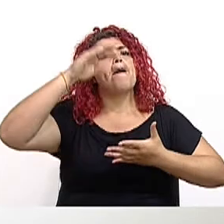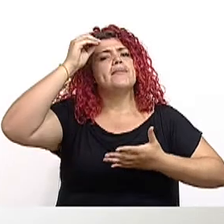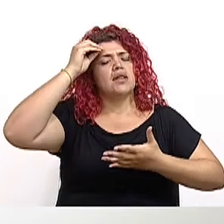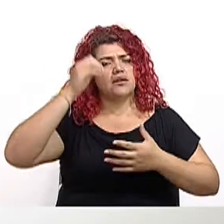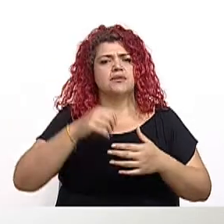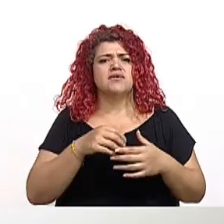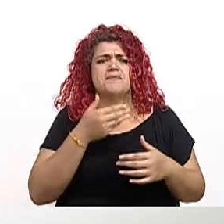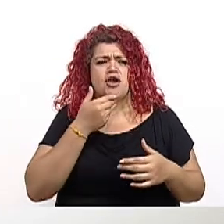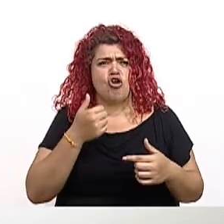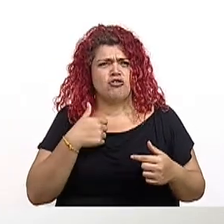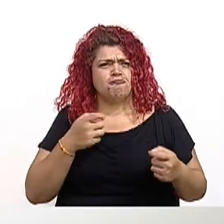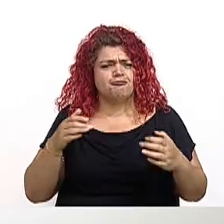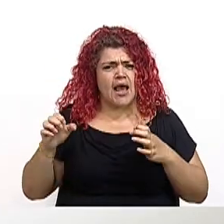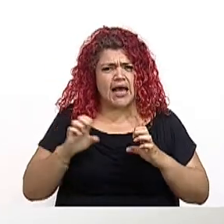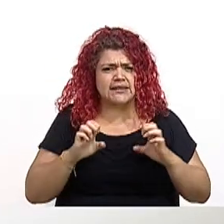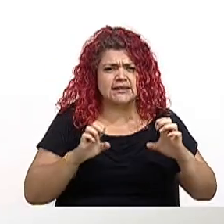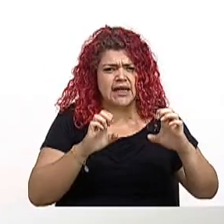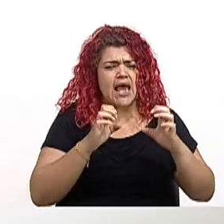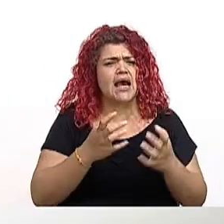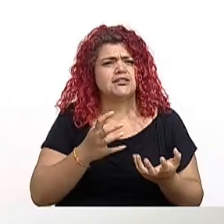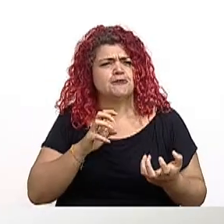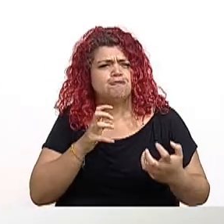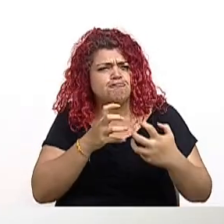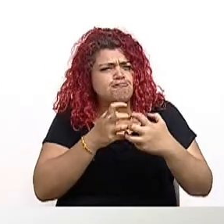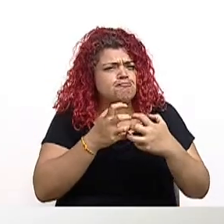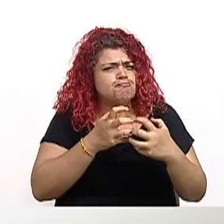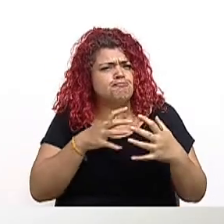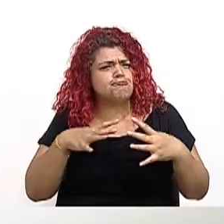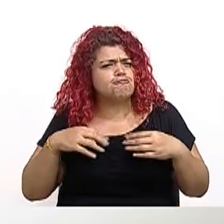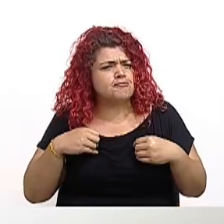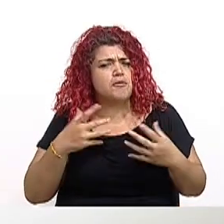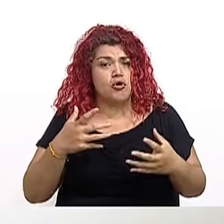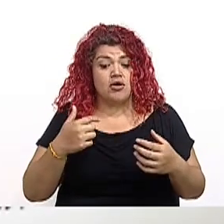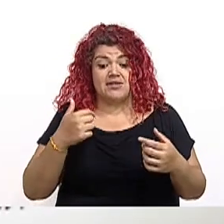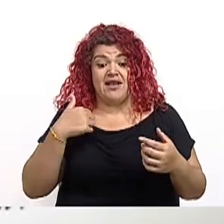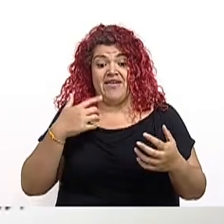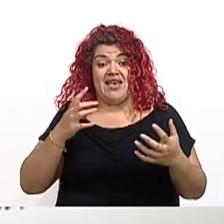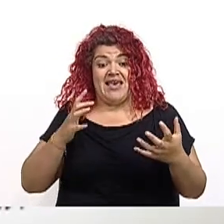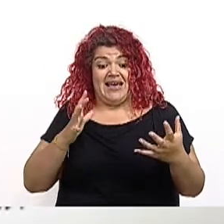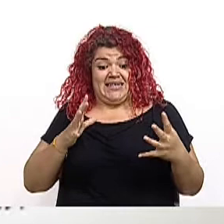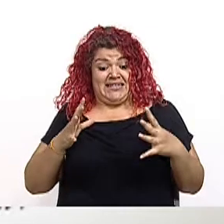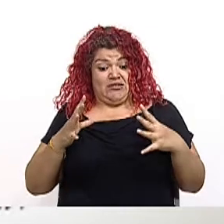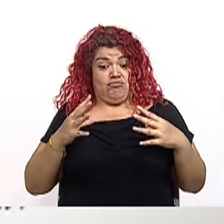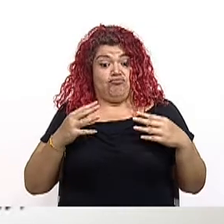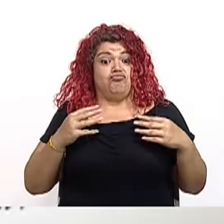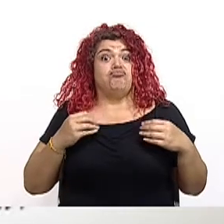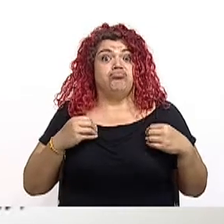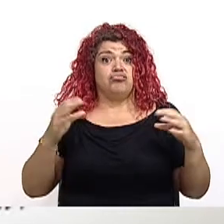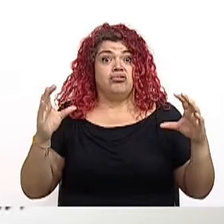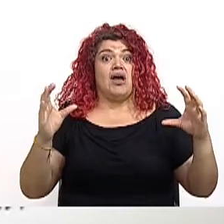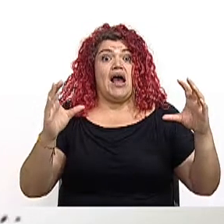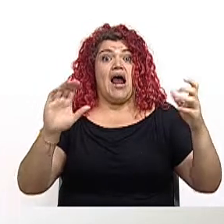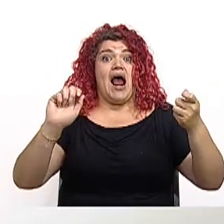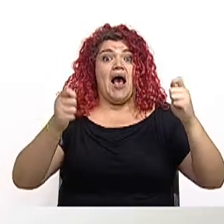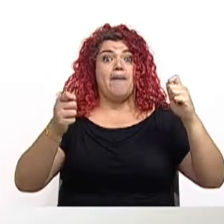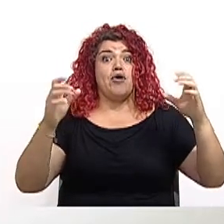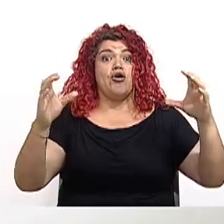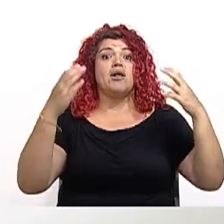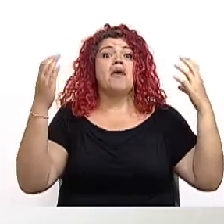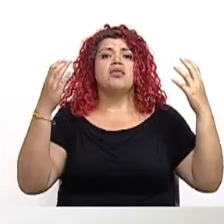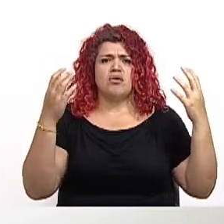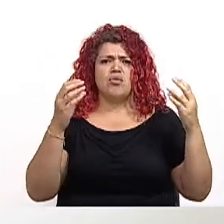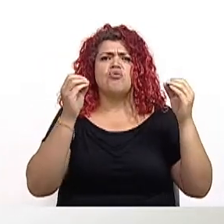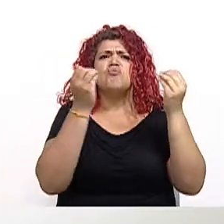nuestras estrategias de adaptación. Es importante hacer de la adaptación al cambio climático un tema a todos los niveles. Hay muchos